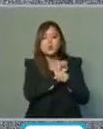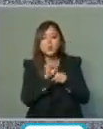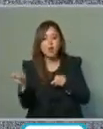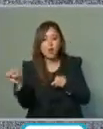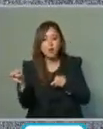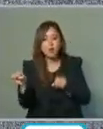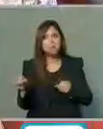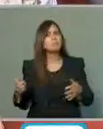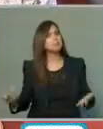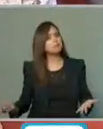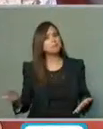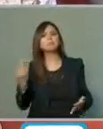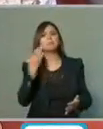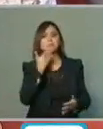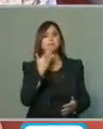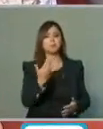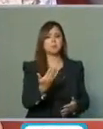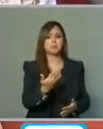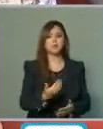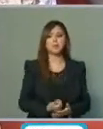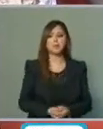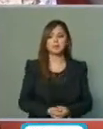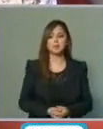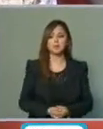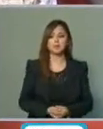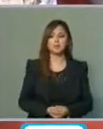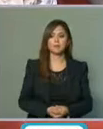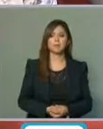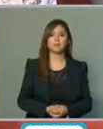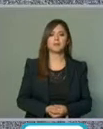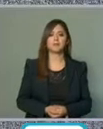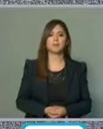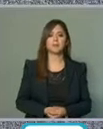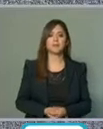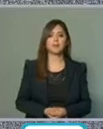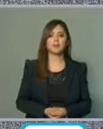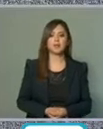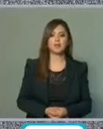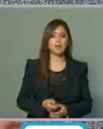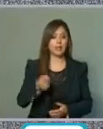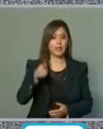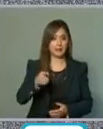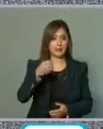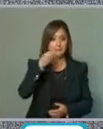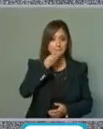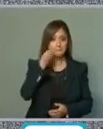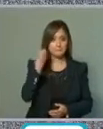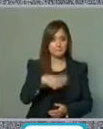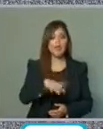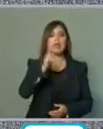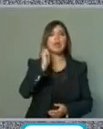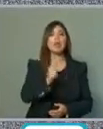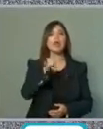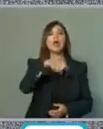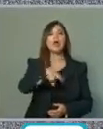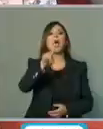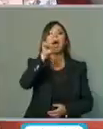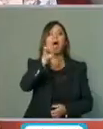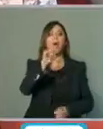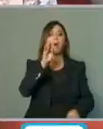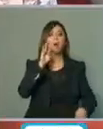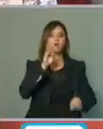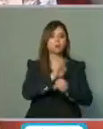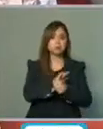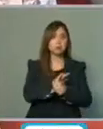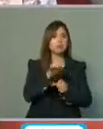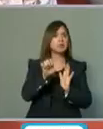que está muy ya bien. está el- ¿no? No está tan grave. Y es buenísimo porque es a prueba de agua. Ok. Es decir, nos